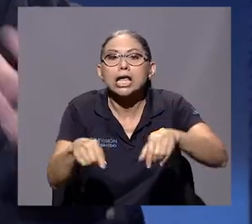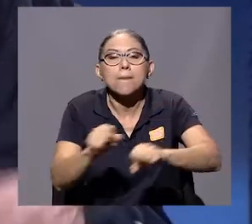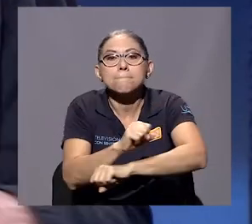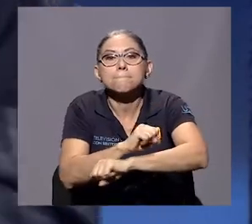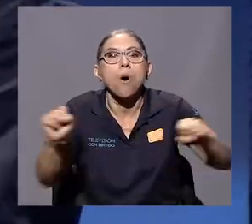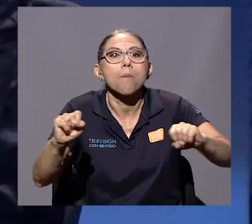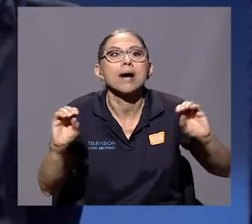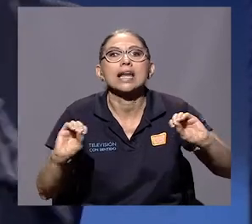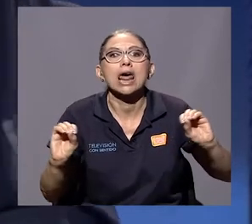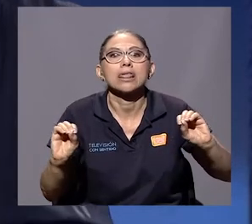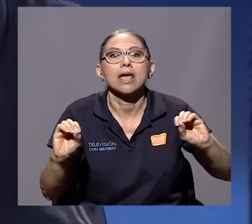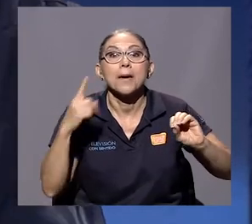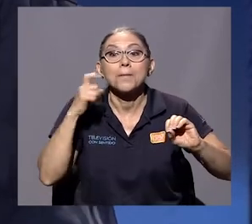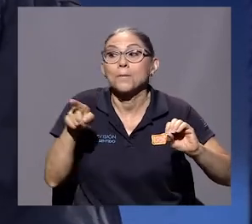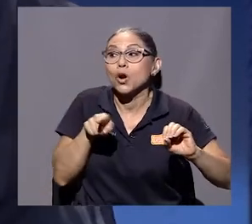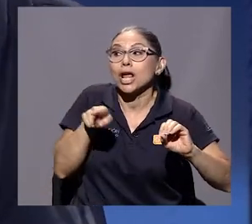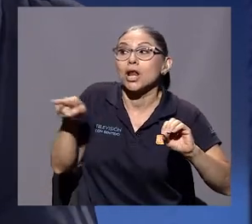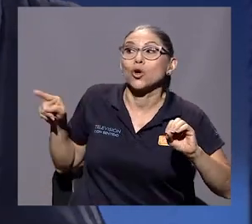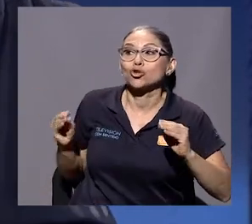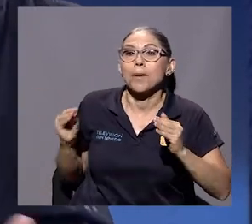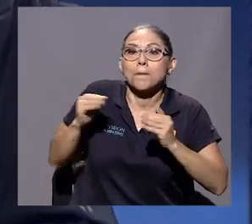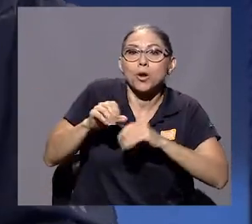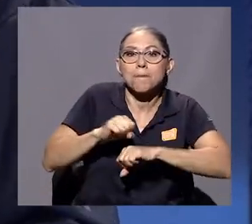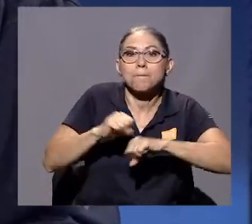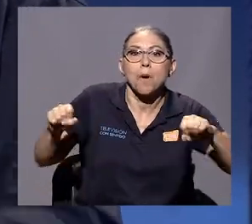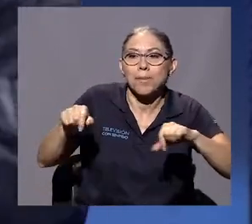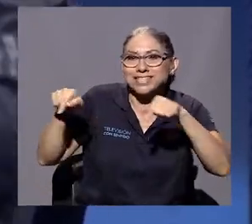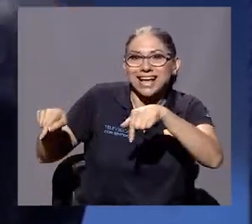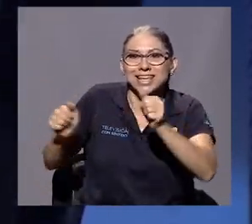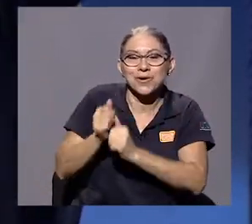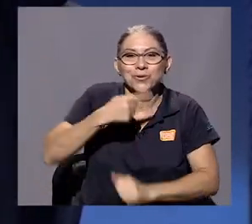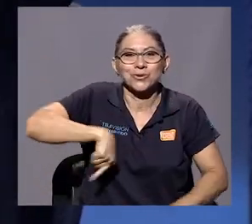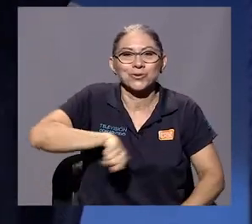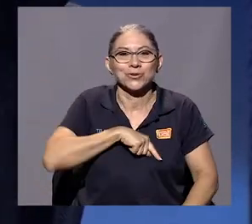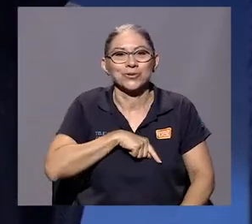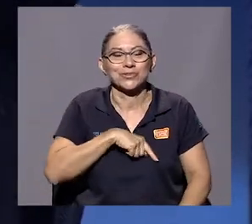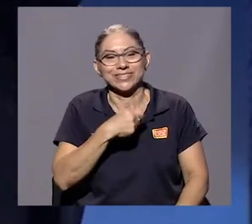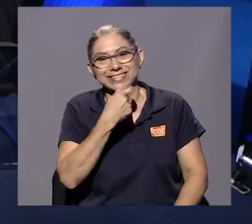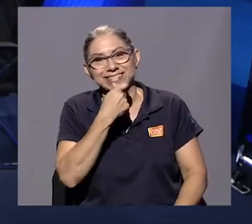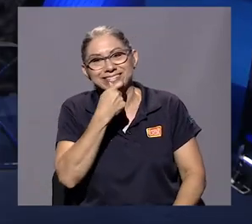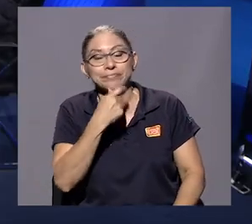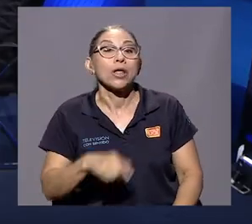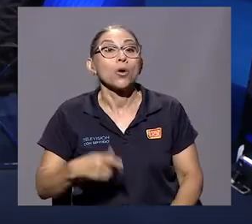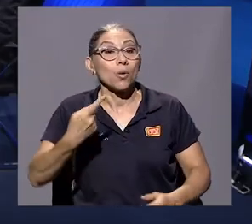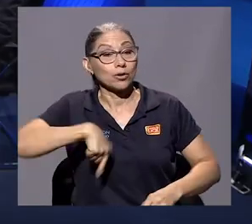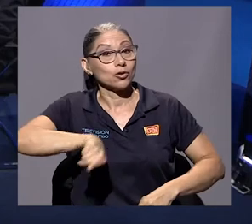porque los que ponen bombas vienen aquí con nosotros. al llegar aquí al aeropuerto,